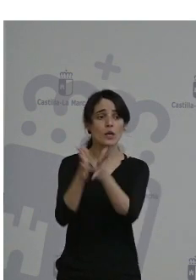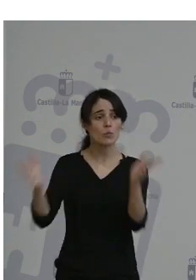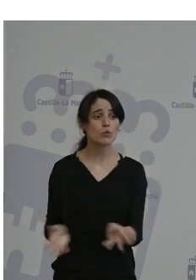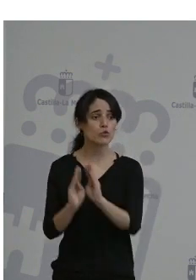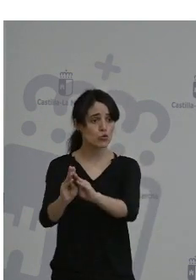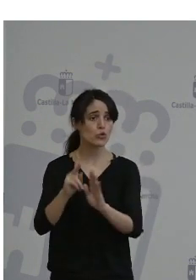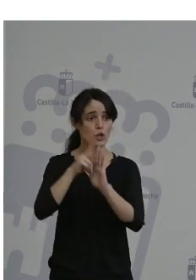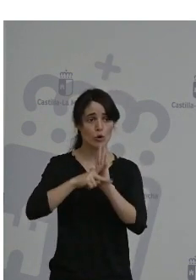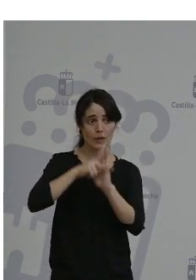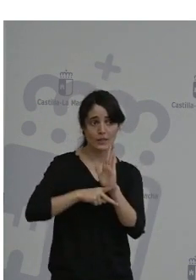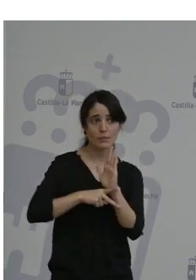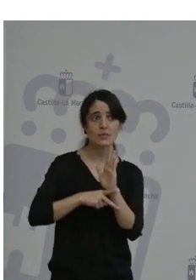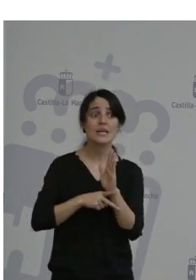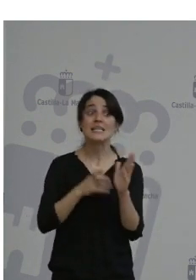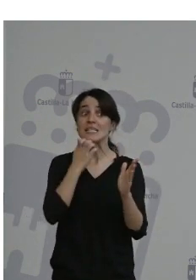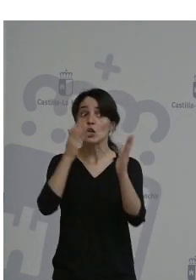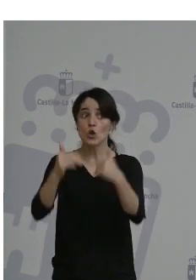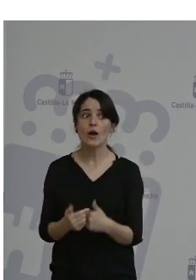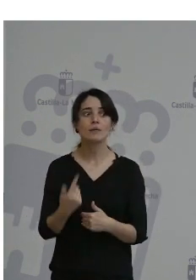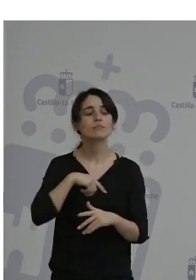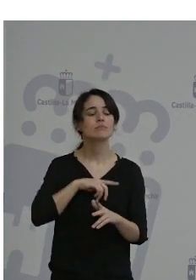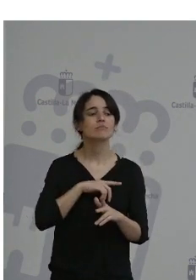difícil avanzar en la referida igualdad.